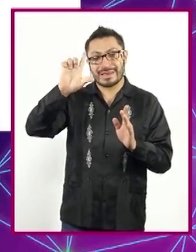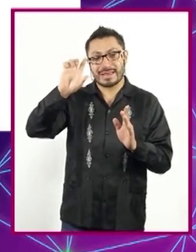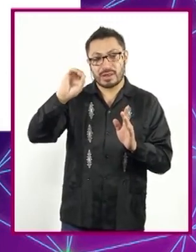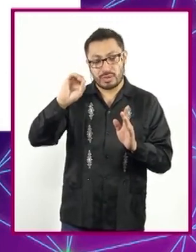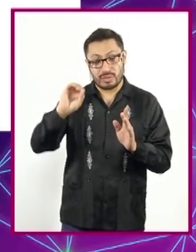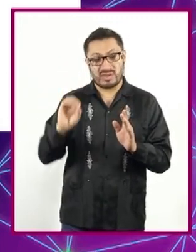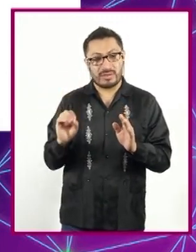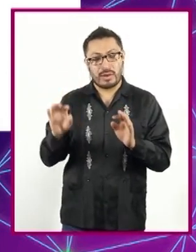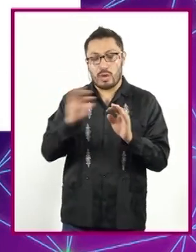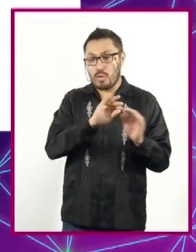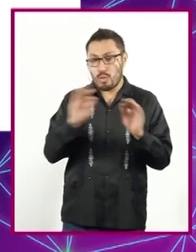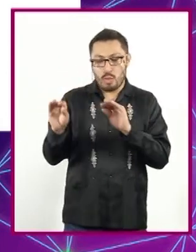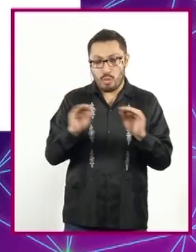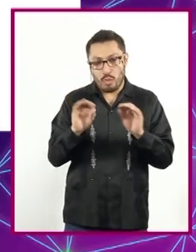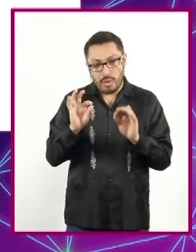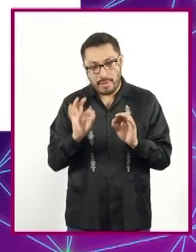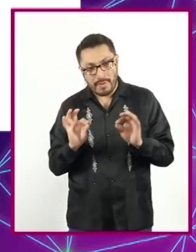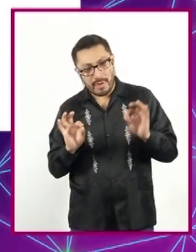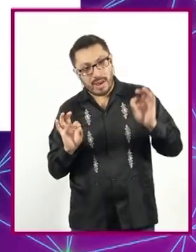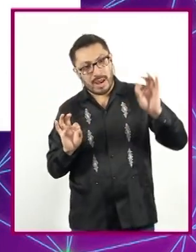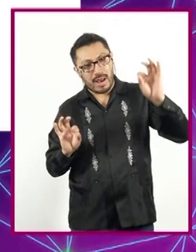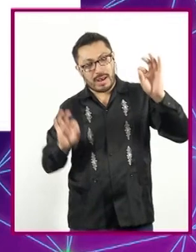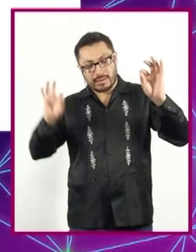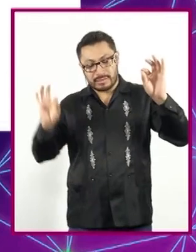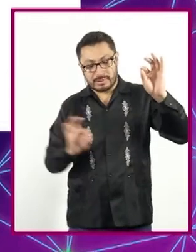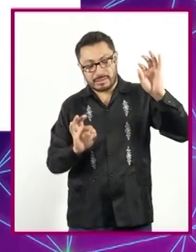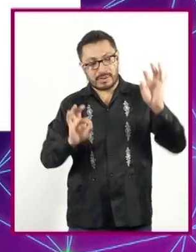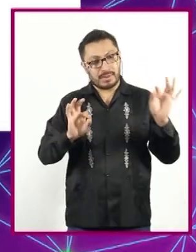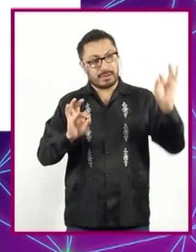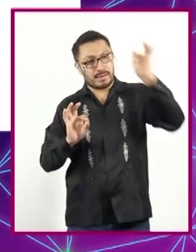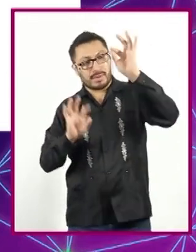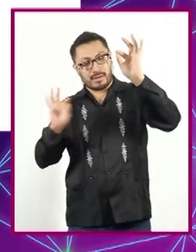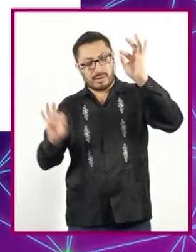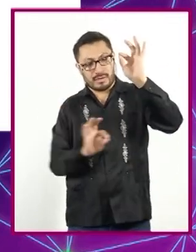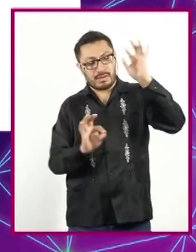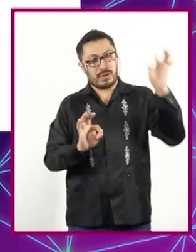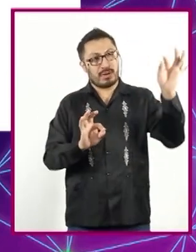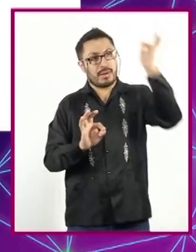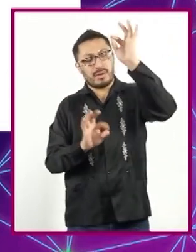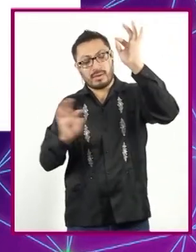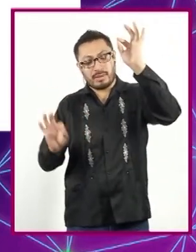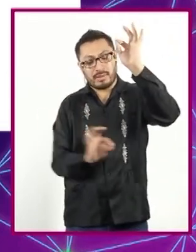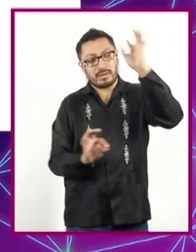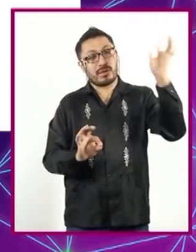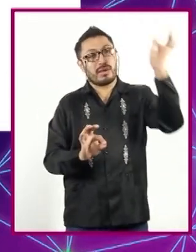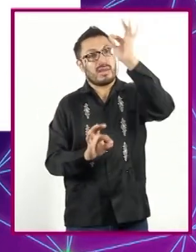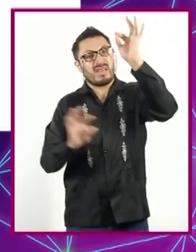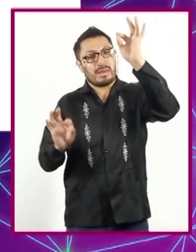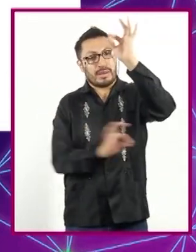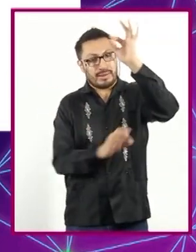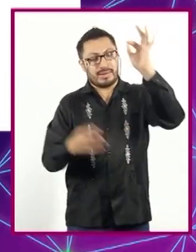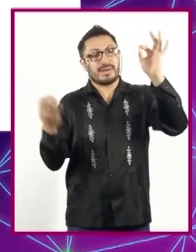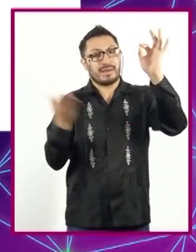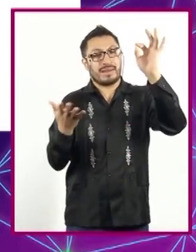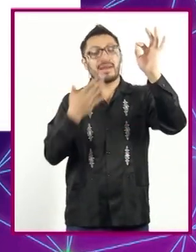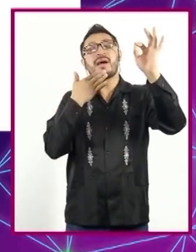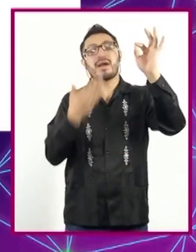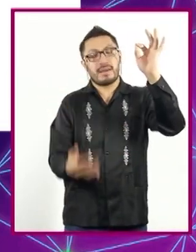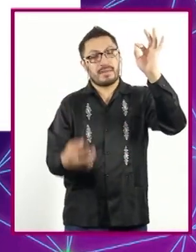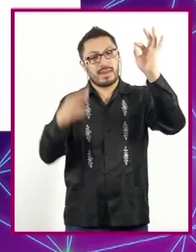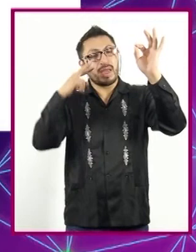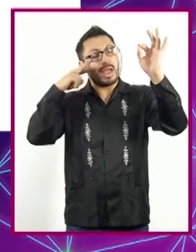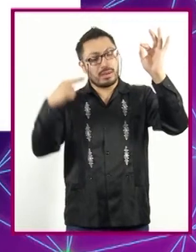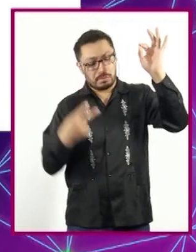de referencia de tal manera que se inclina el plano. Para hacerlo bien, se gira la vista en 3